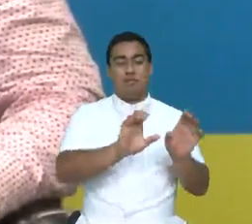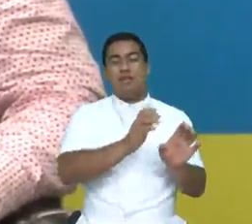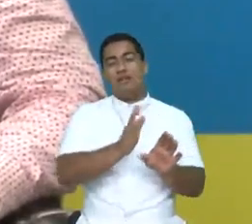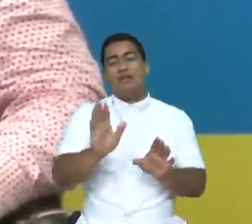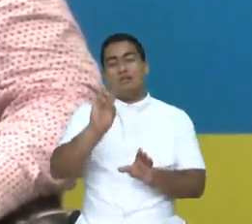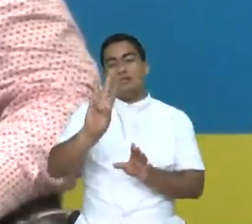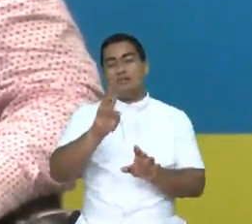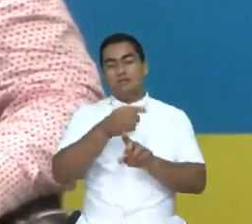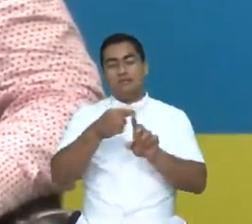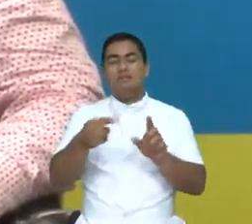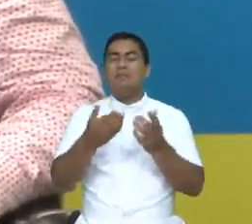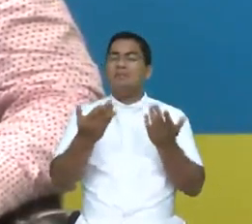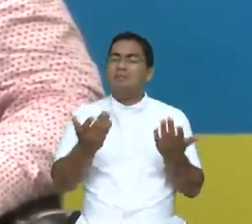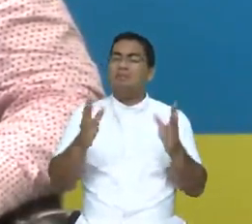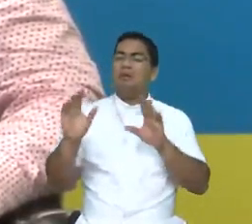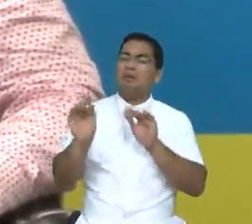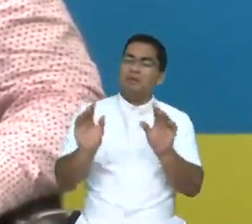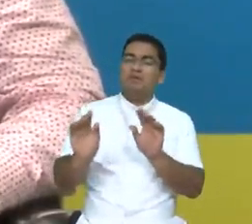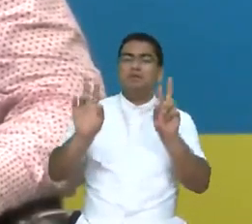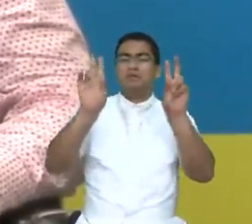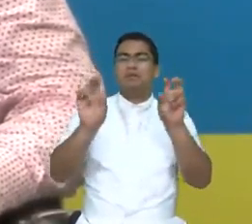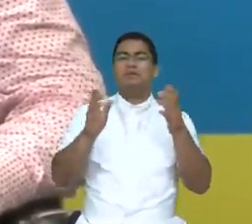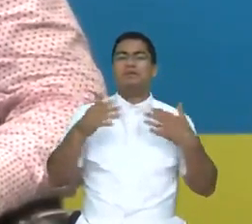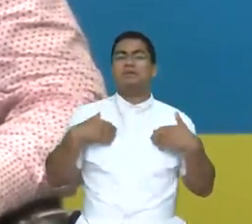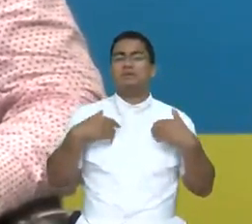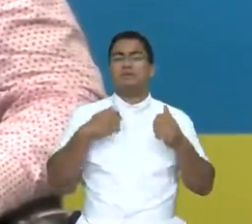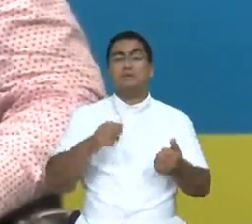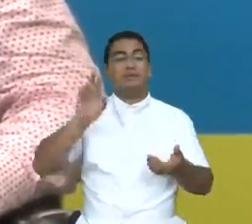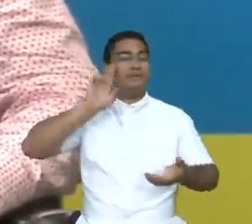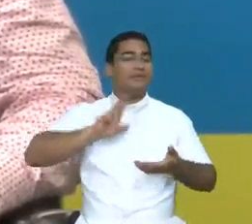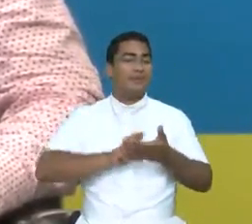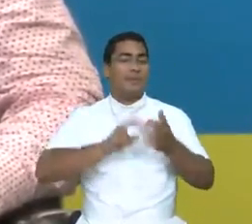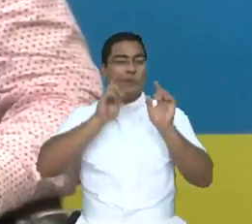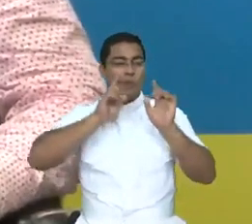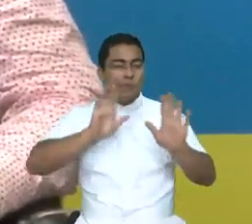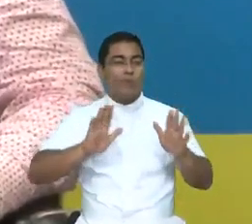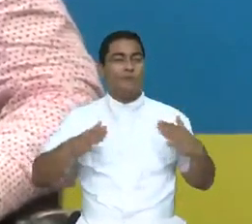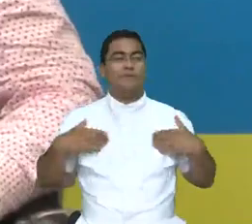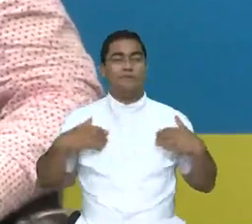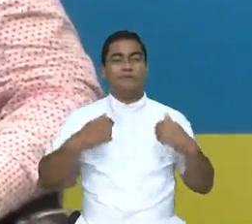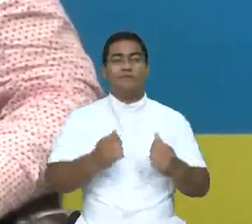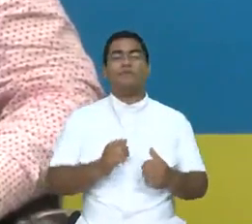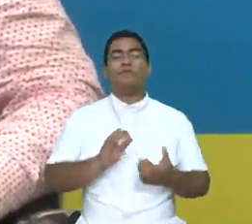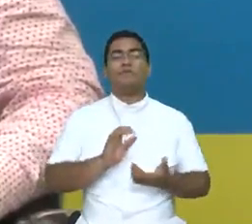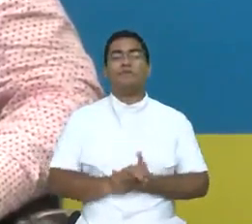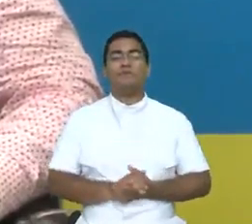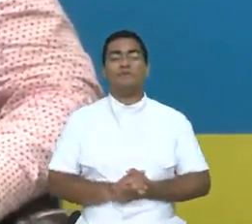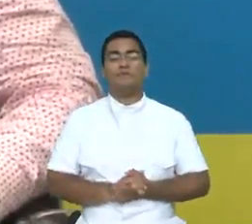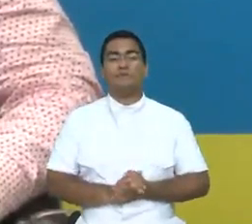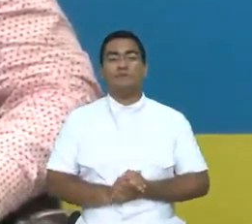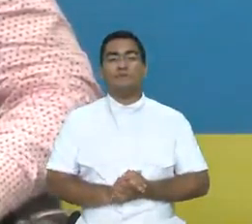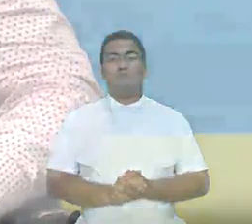media para seguir conversando sobre temas de salud. Recuerde que prevenir también es salud.